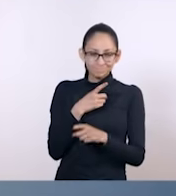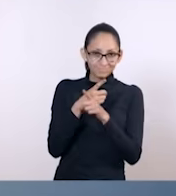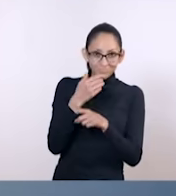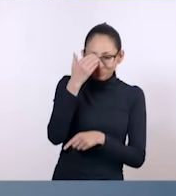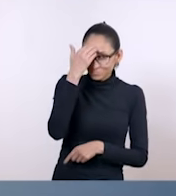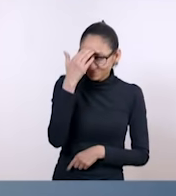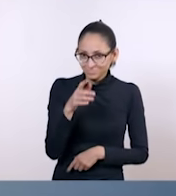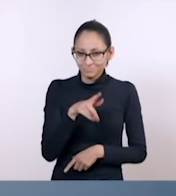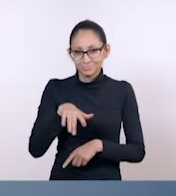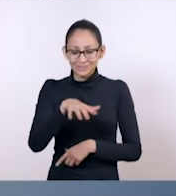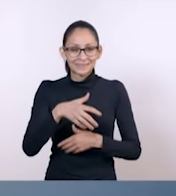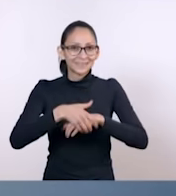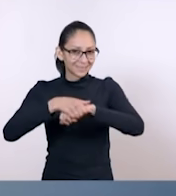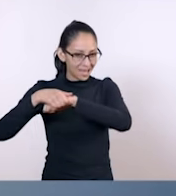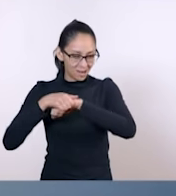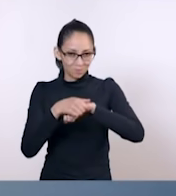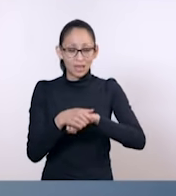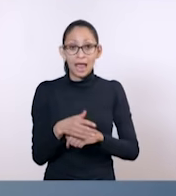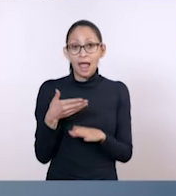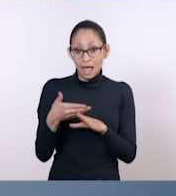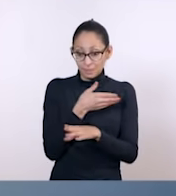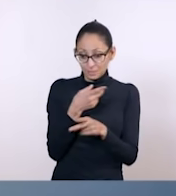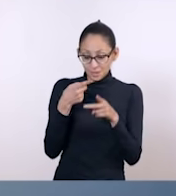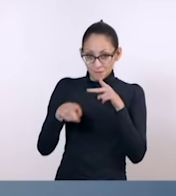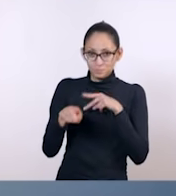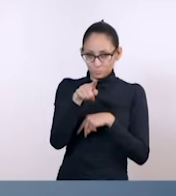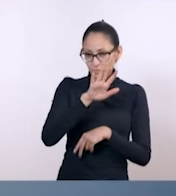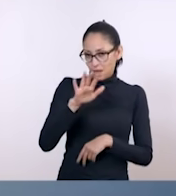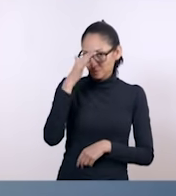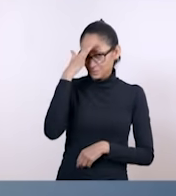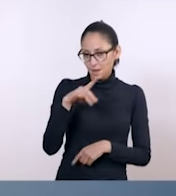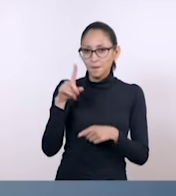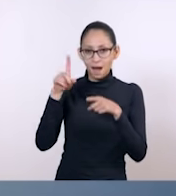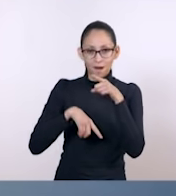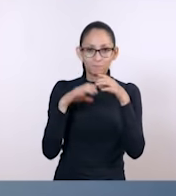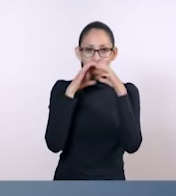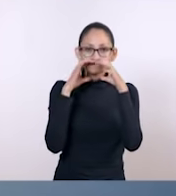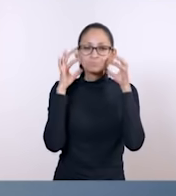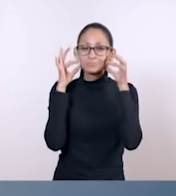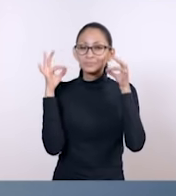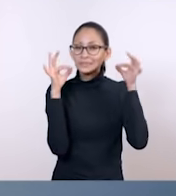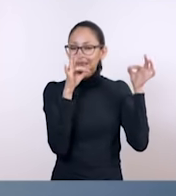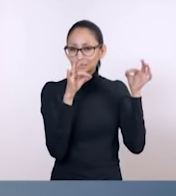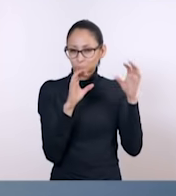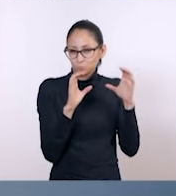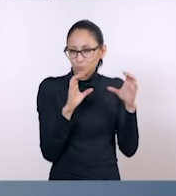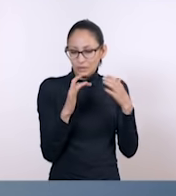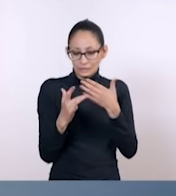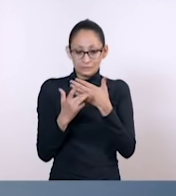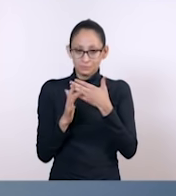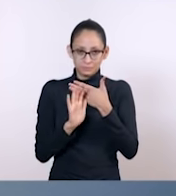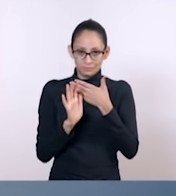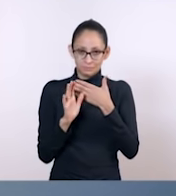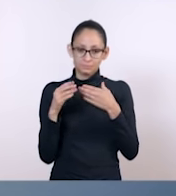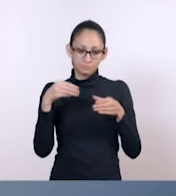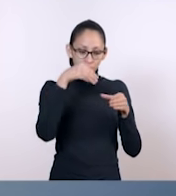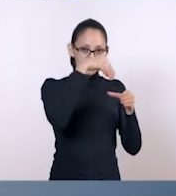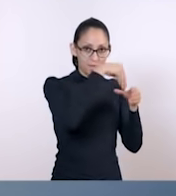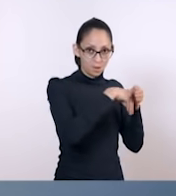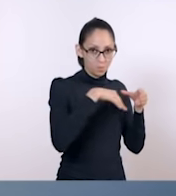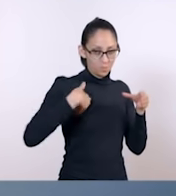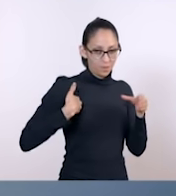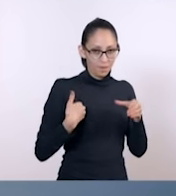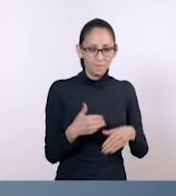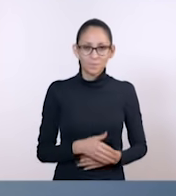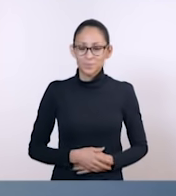saludarlos. Antes de comenzar, como ya saben, vamos a quitarnos nuestro cubrebocas, tomándolo de las agarraderas y cuidando de